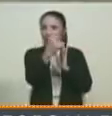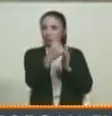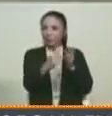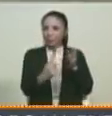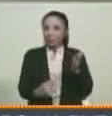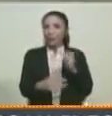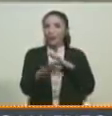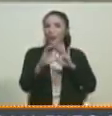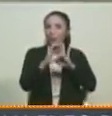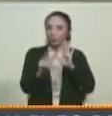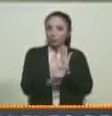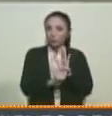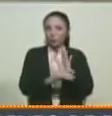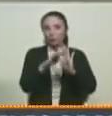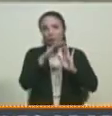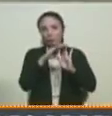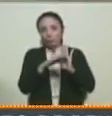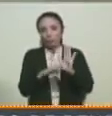virtuoso